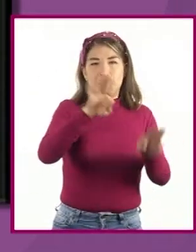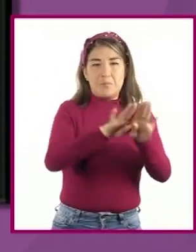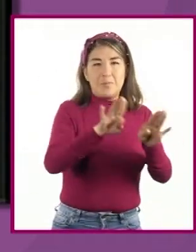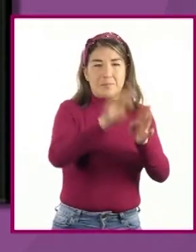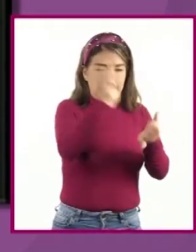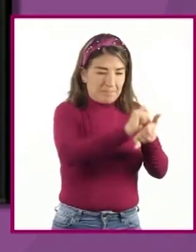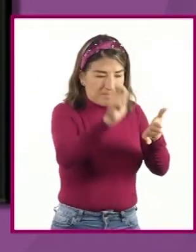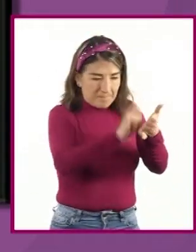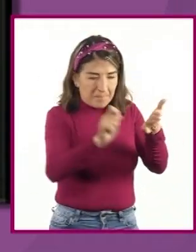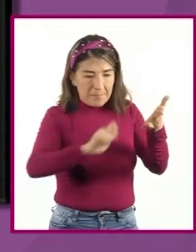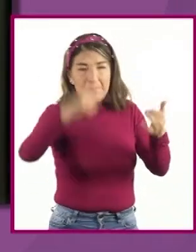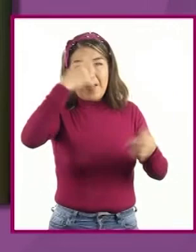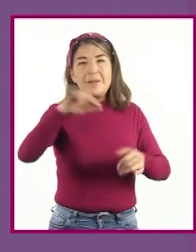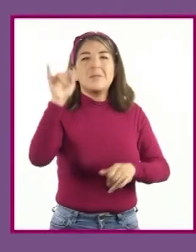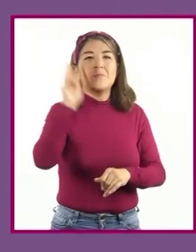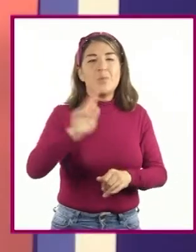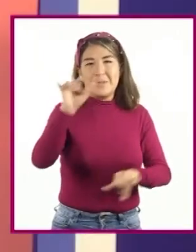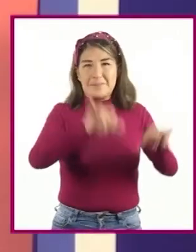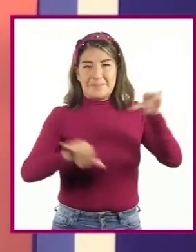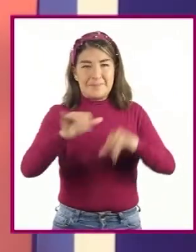de un informe de experimento.